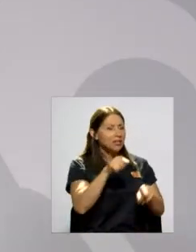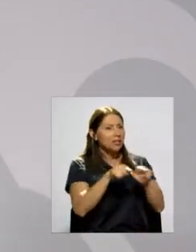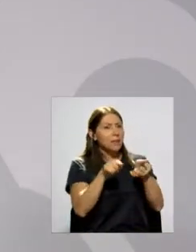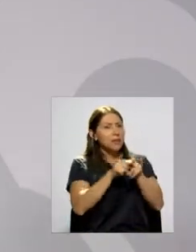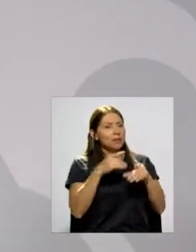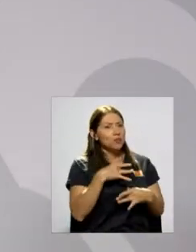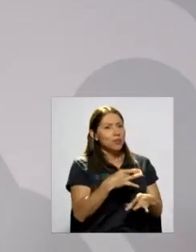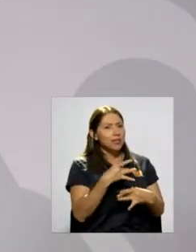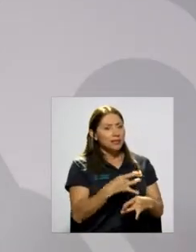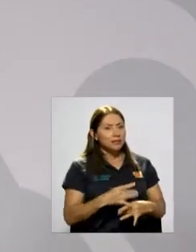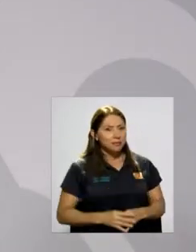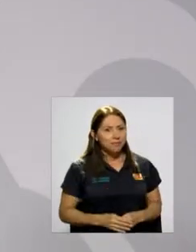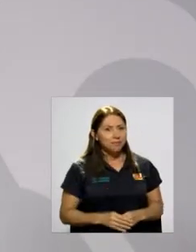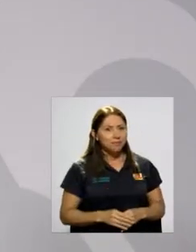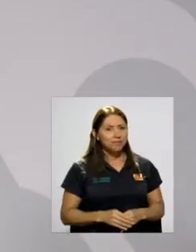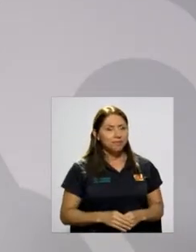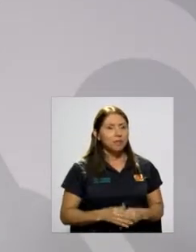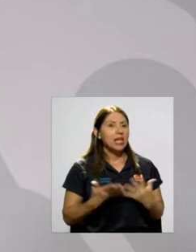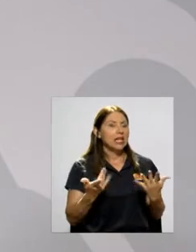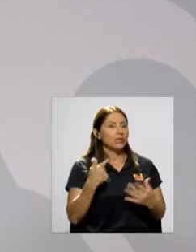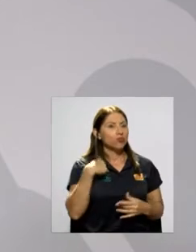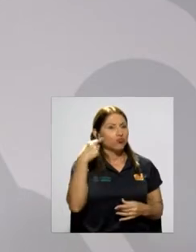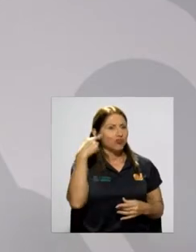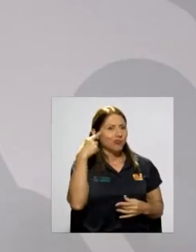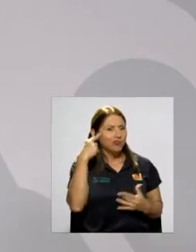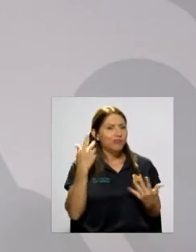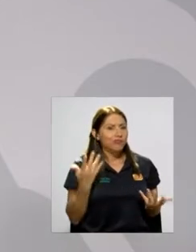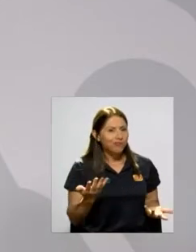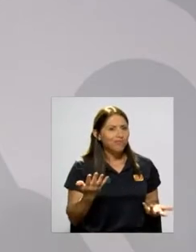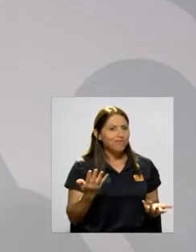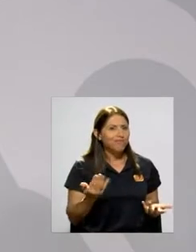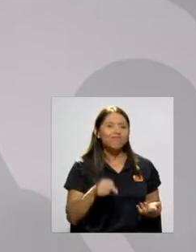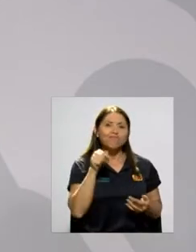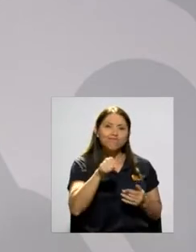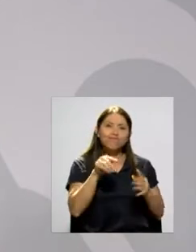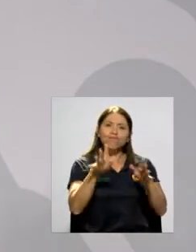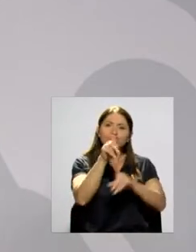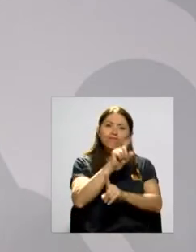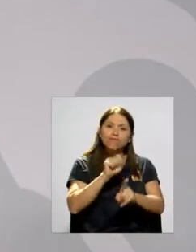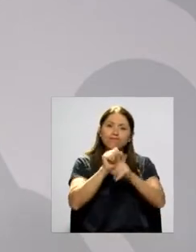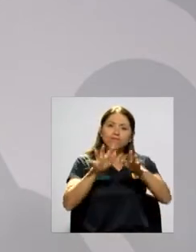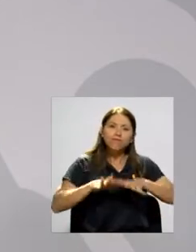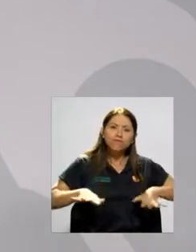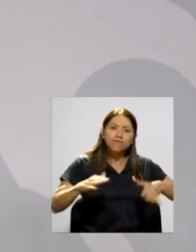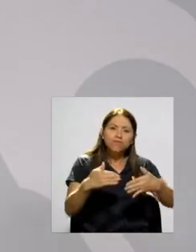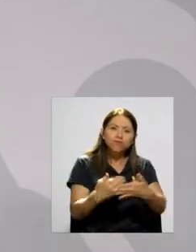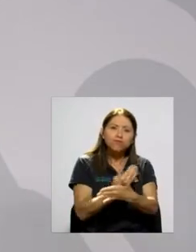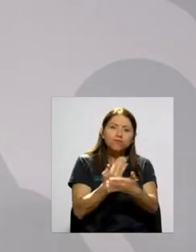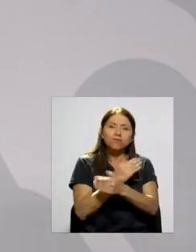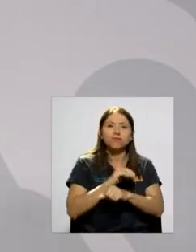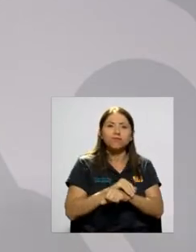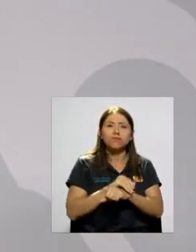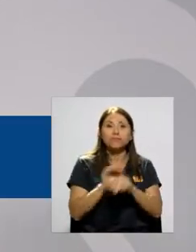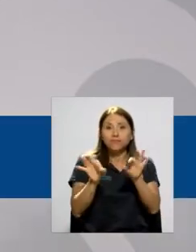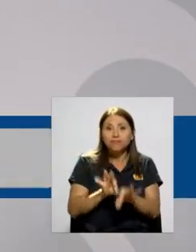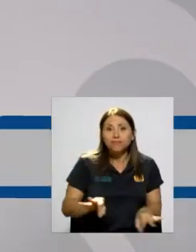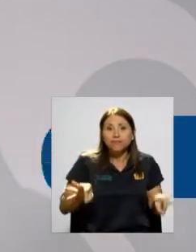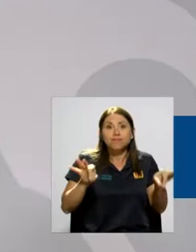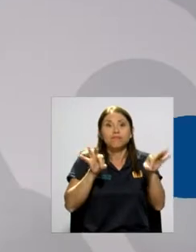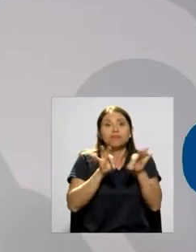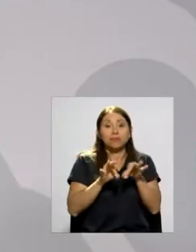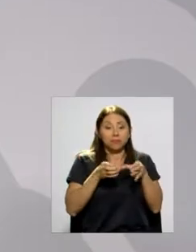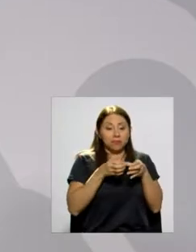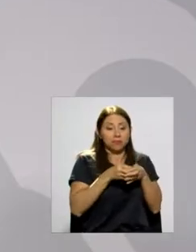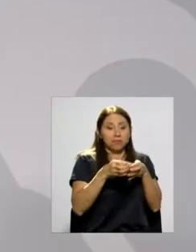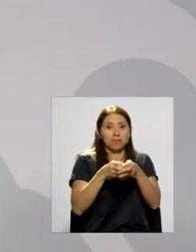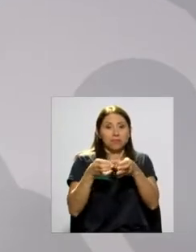muy interesante, ¿verdad? Que sí, yo pensaría que es un escenario bastante nuevo la relevancia que tomaron las alianzas en esta